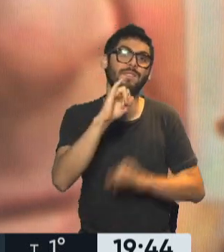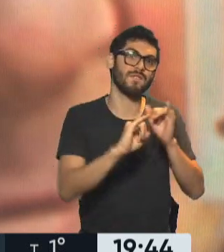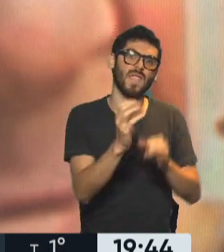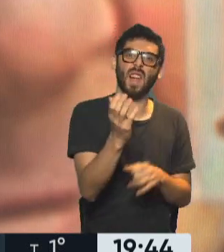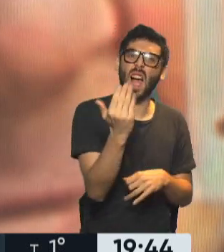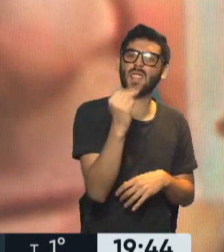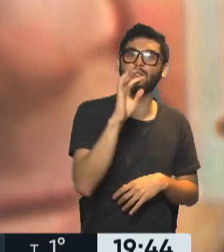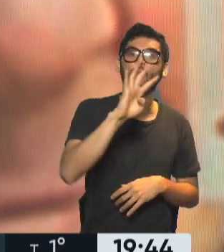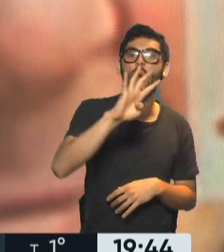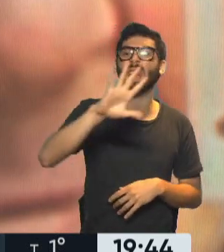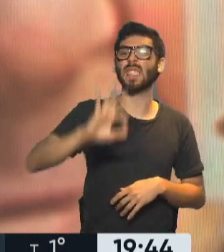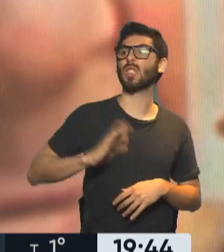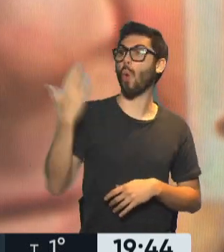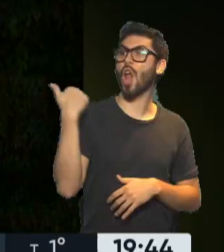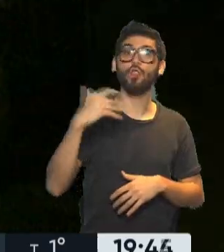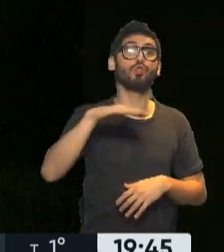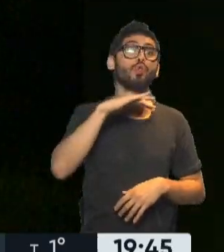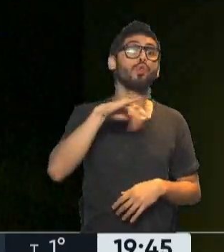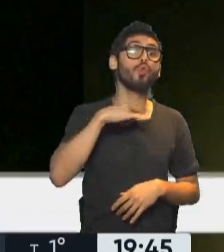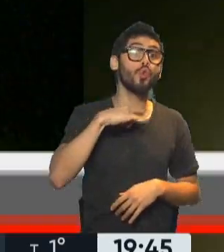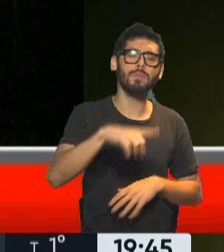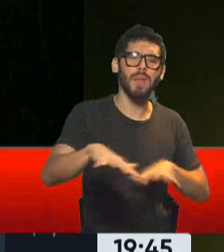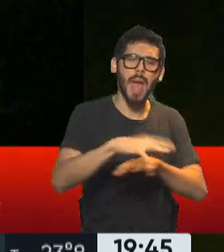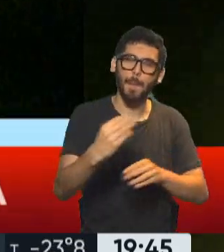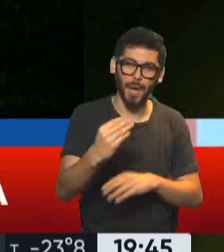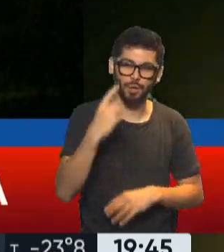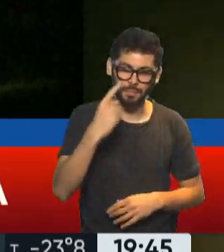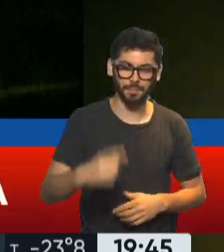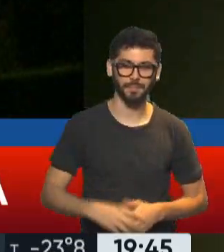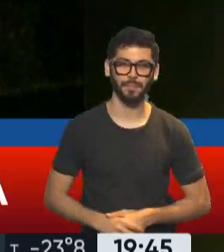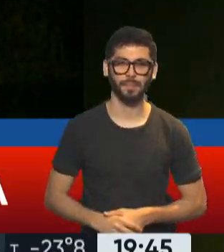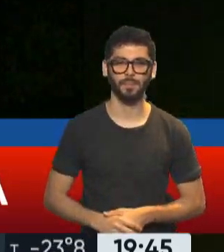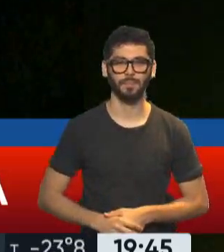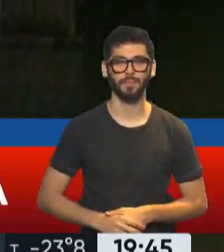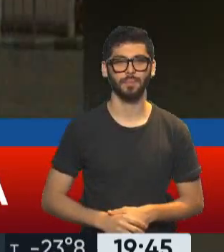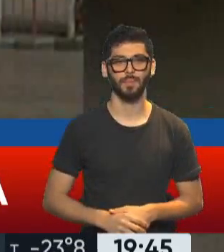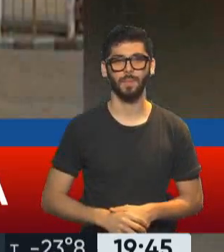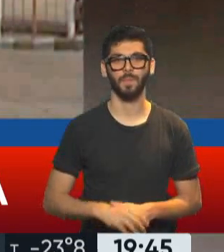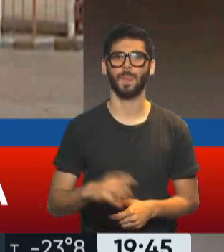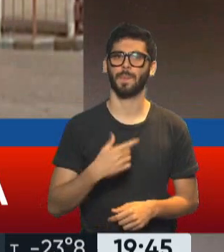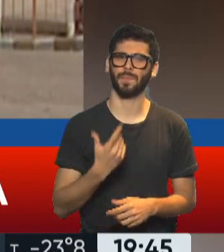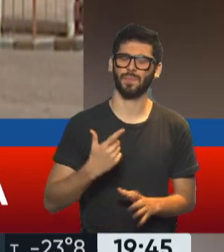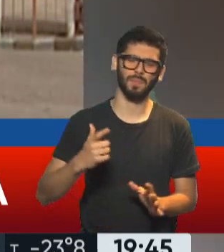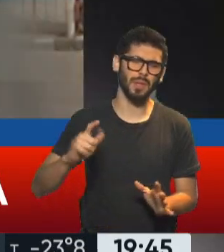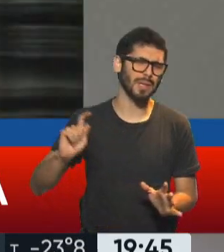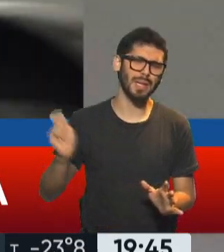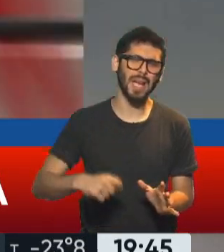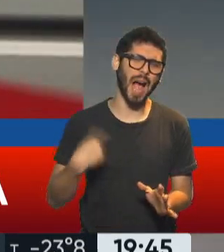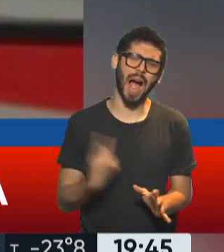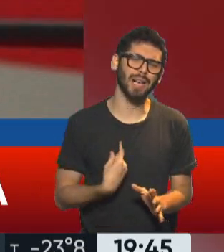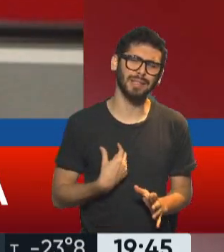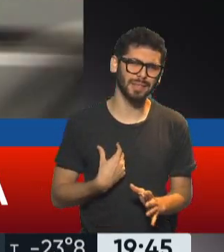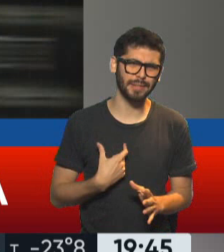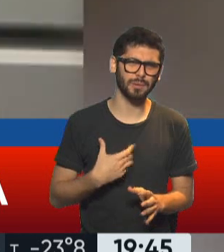hace 45 años en Jujuy. Fuimos objeto de castigos, de cosas que realmente inhumanas,